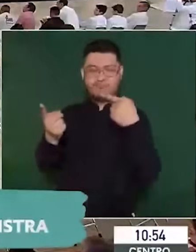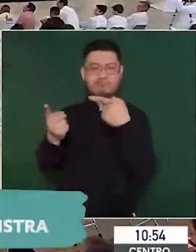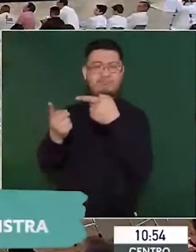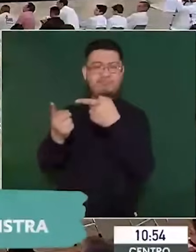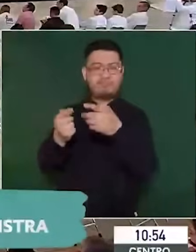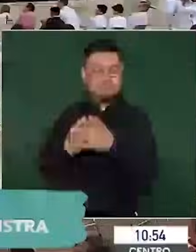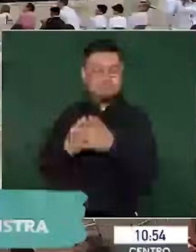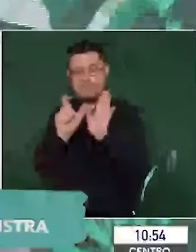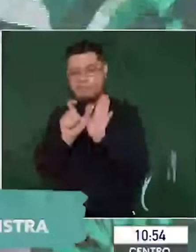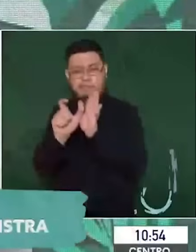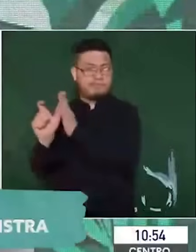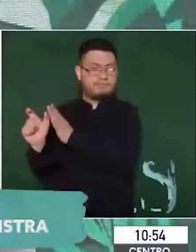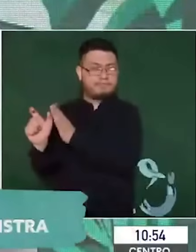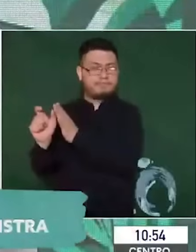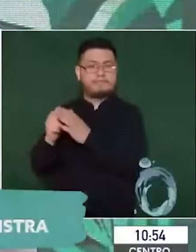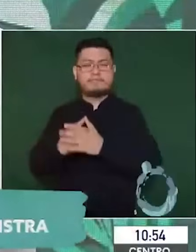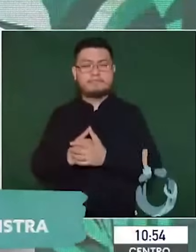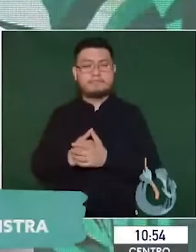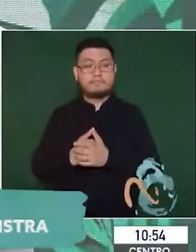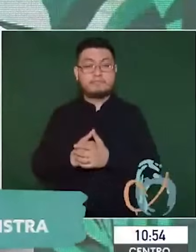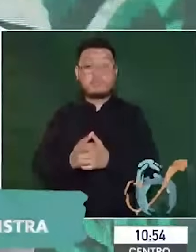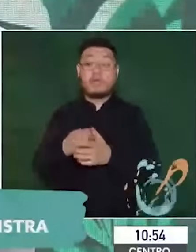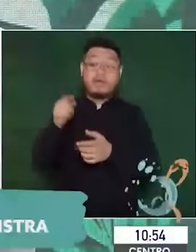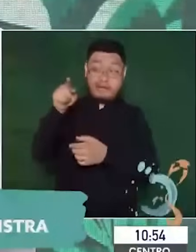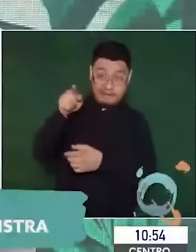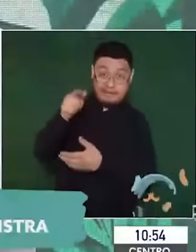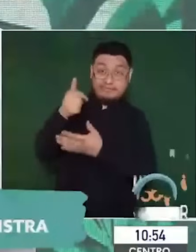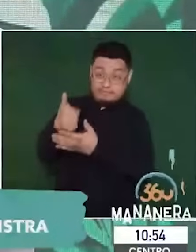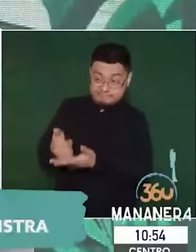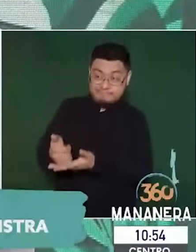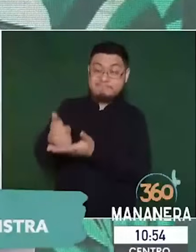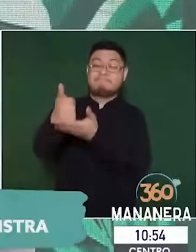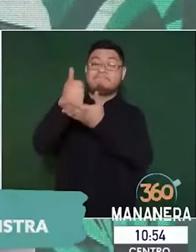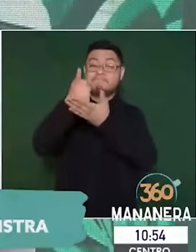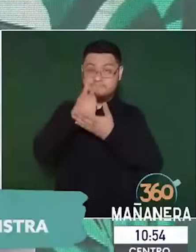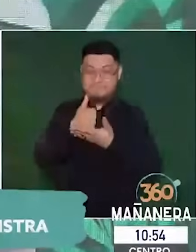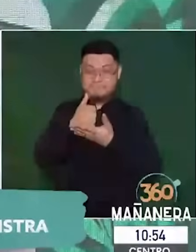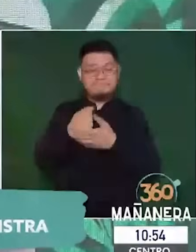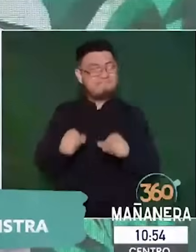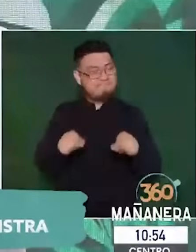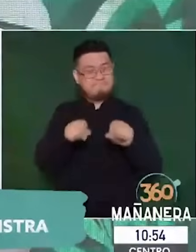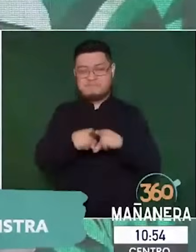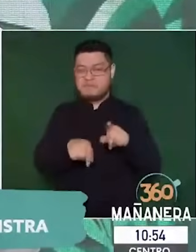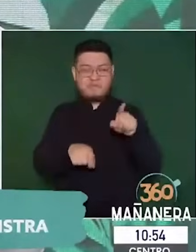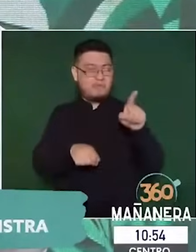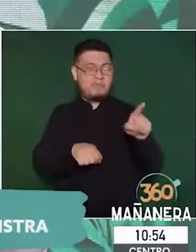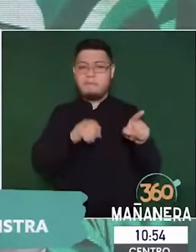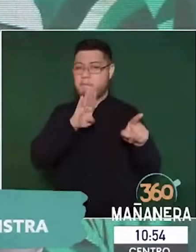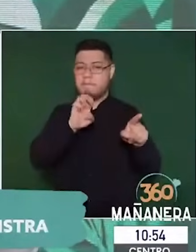la propuesta nos va a seguir ayudando, Berta, y